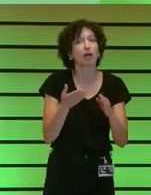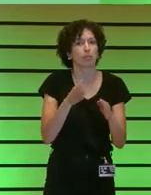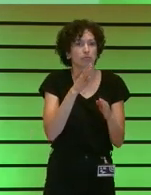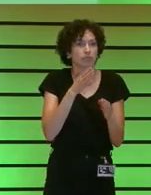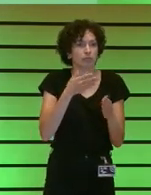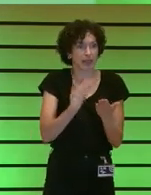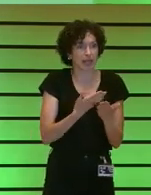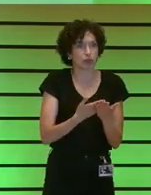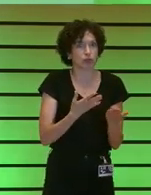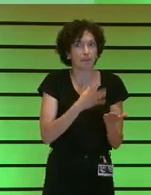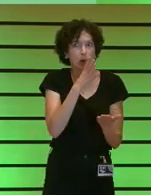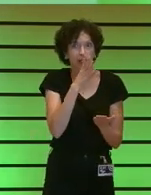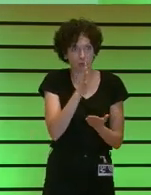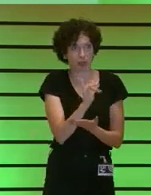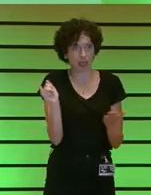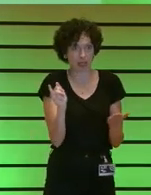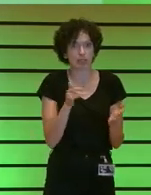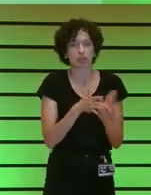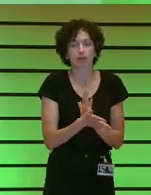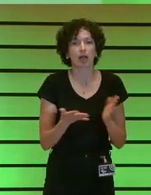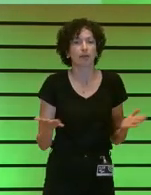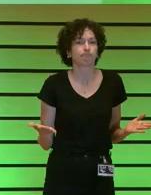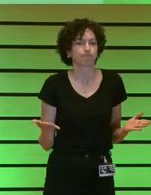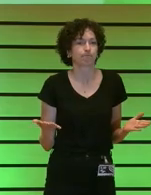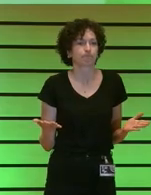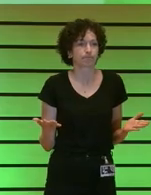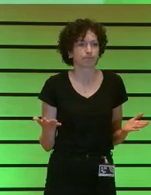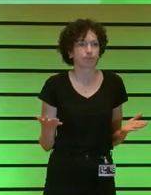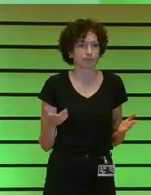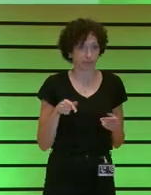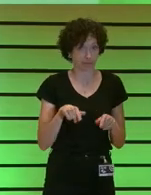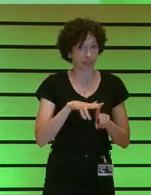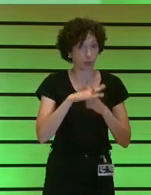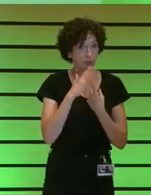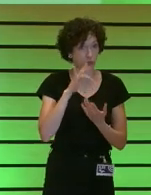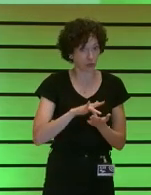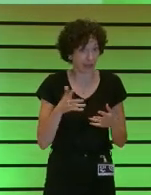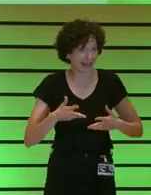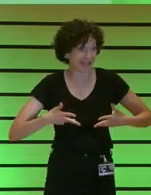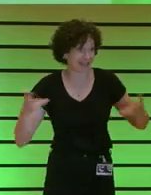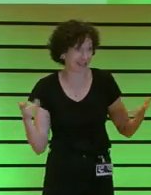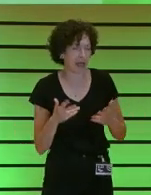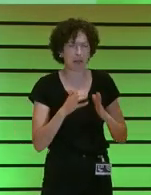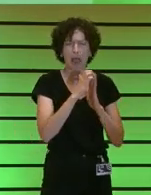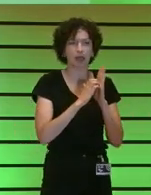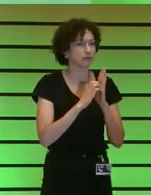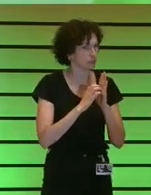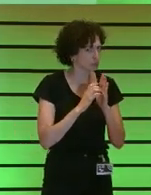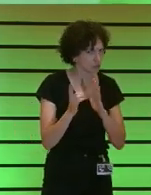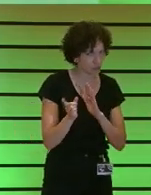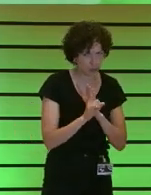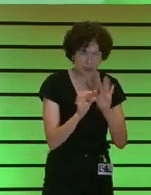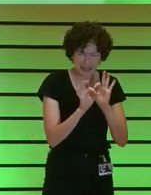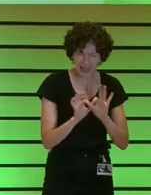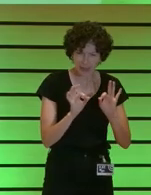y con esto no voy a quitarle ni un gramo ni una pizca de gravedad a lo que estamos hablando hoy nos